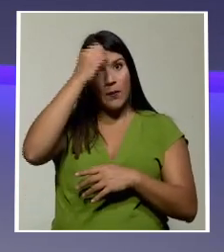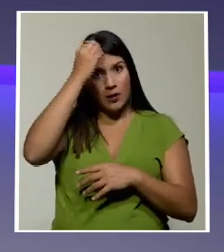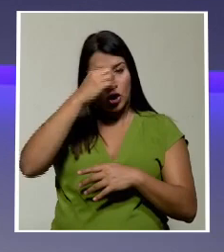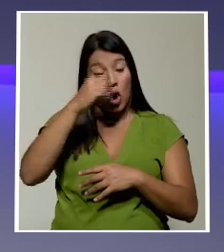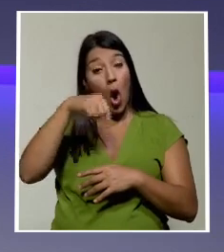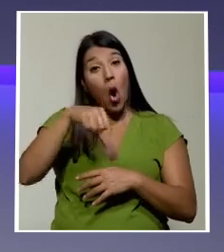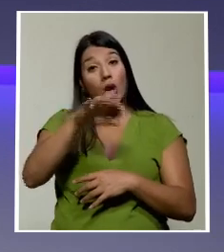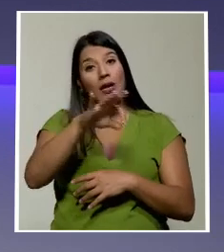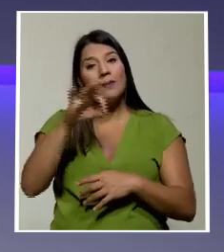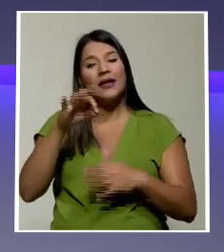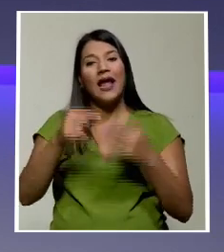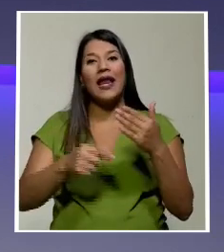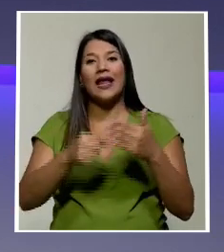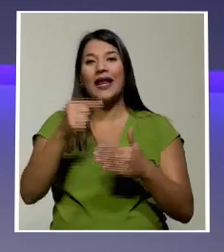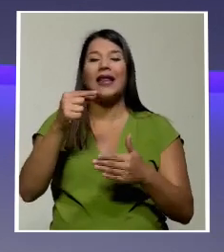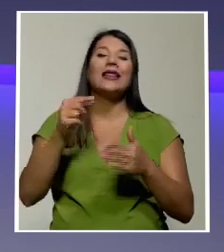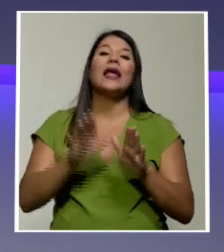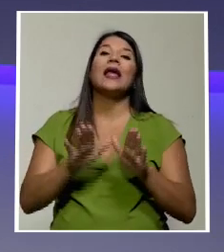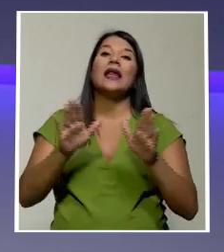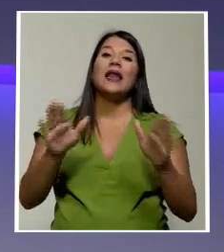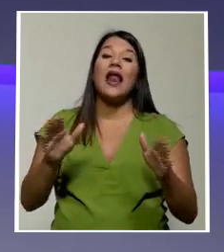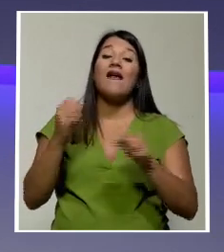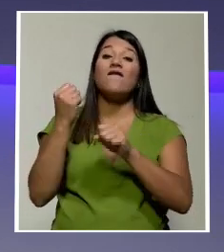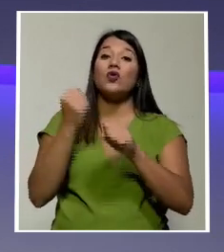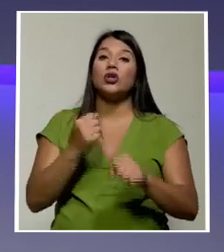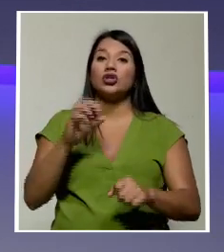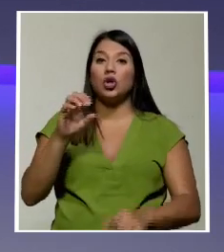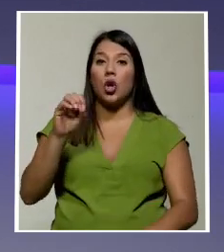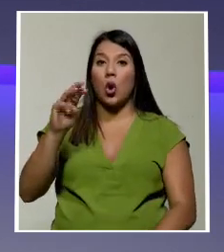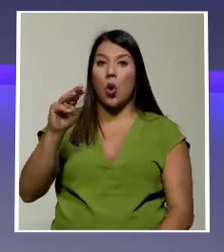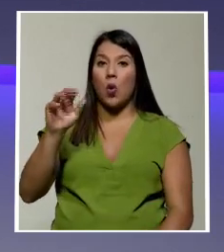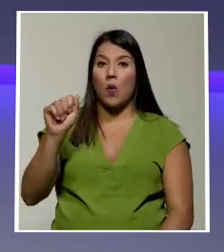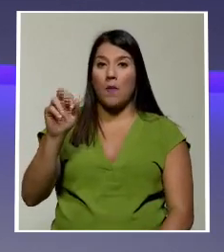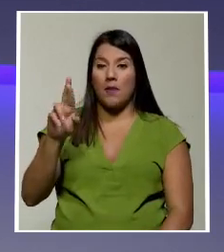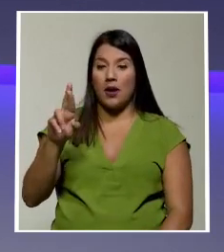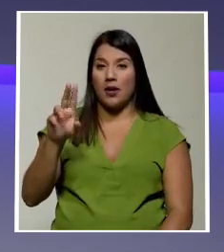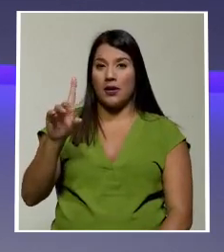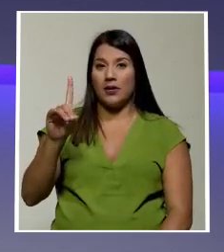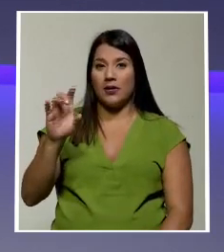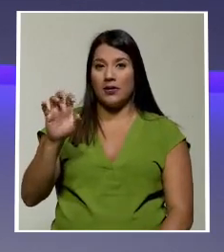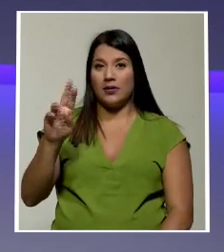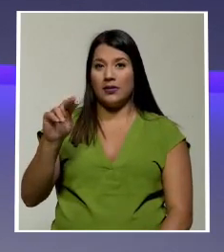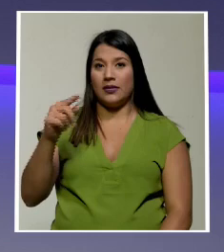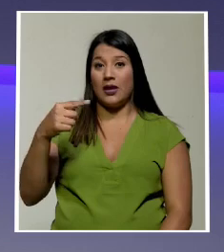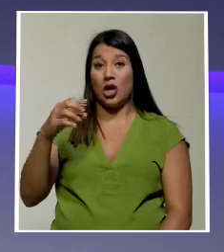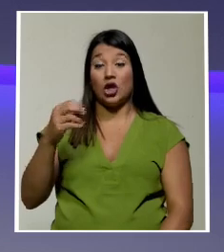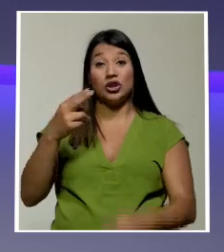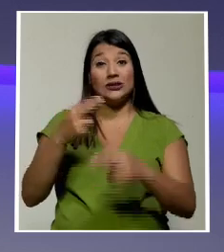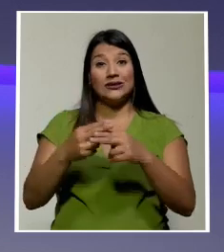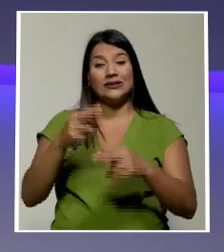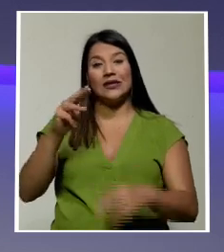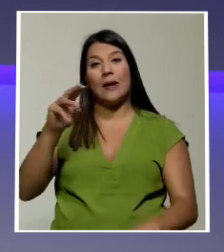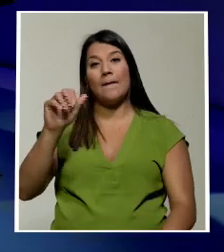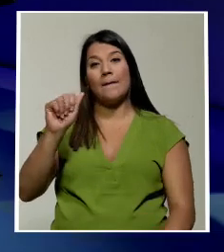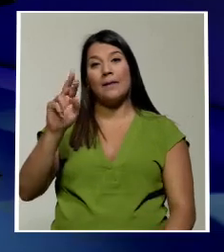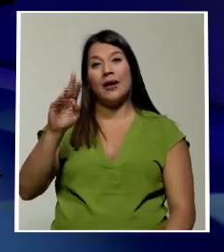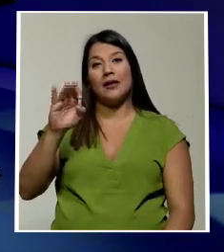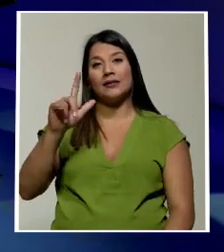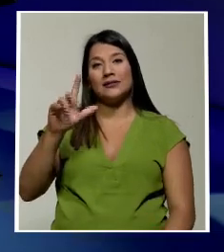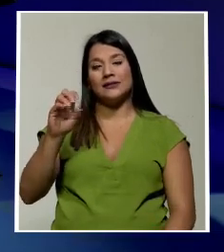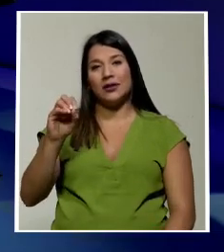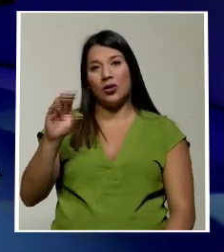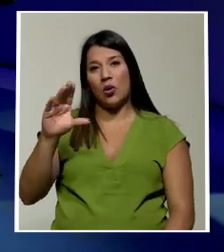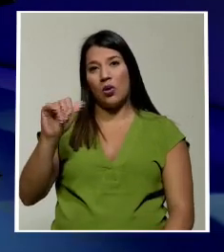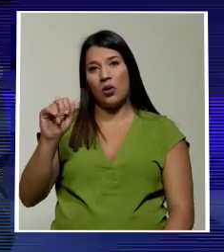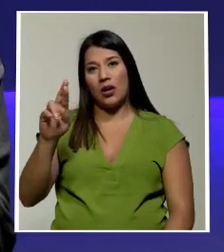esta noche al gerente general de la Fundación Omar Dengo, Marcelo Carvajal. Buenas noches, don Marcelo. Bienvenido a Costa